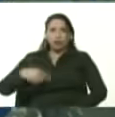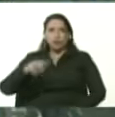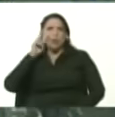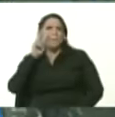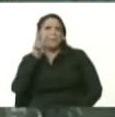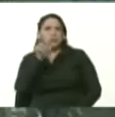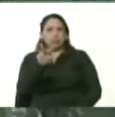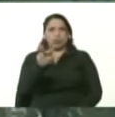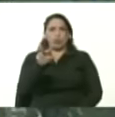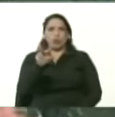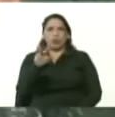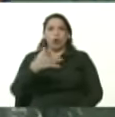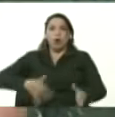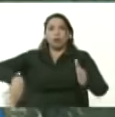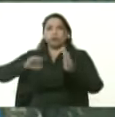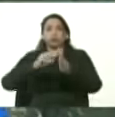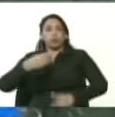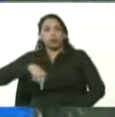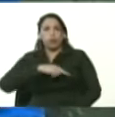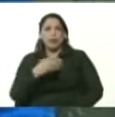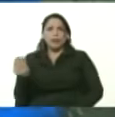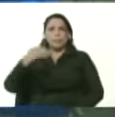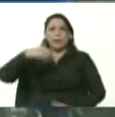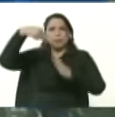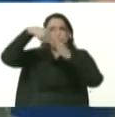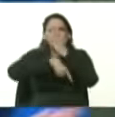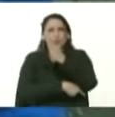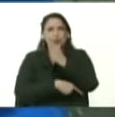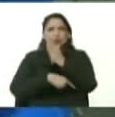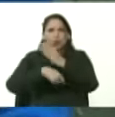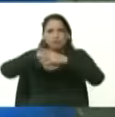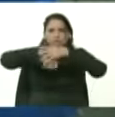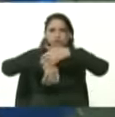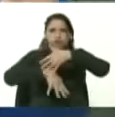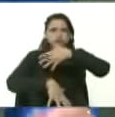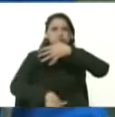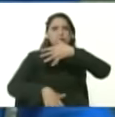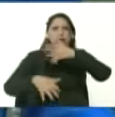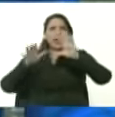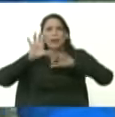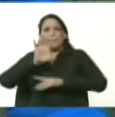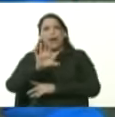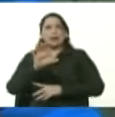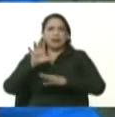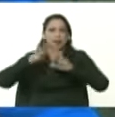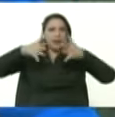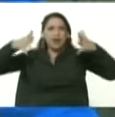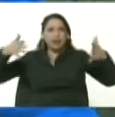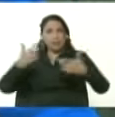de rescatar nuestras más profundas raíces de la patria grande, de la patria libre.